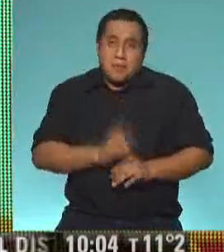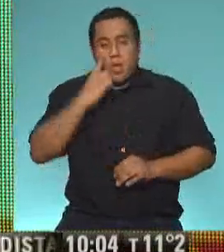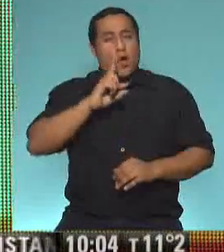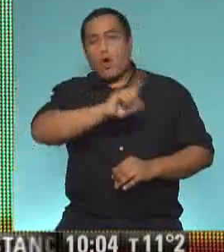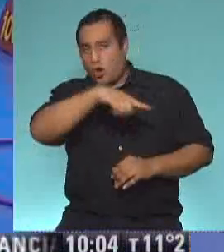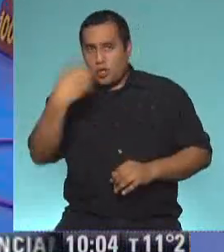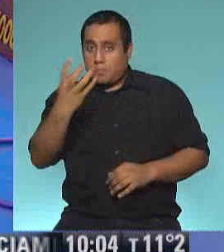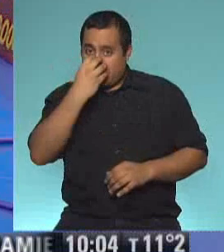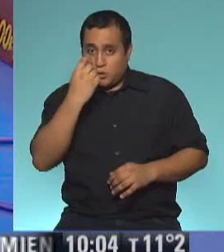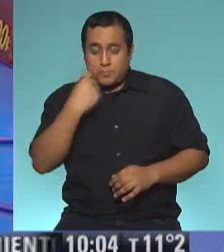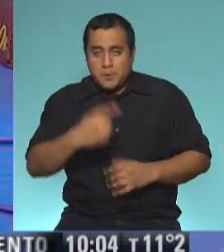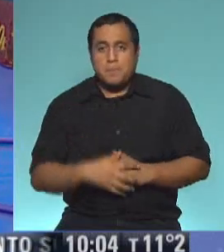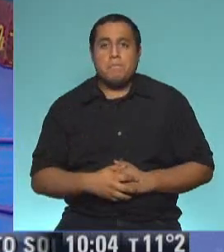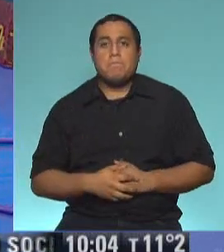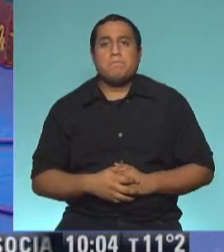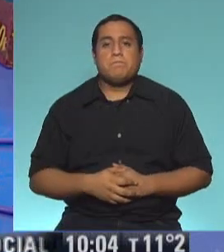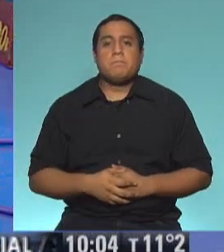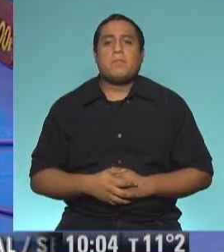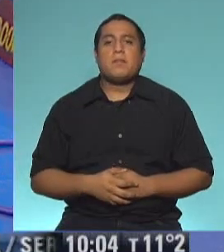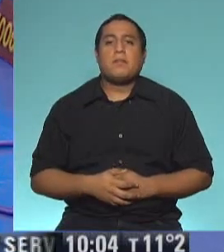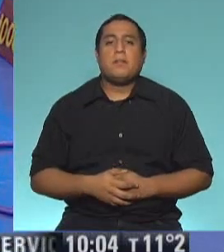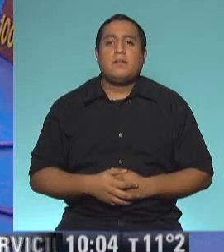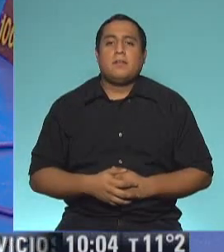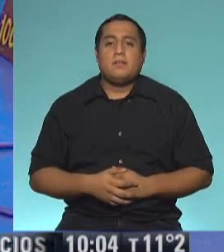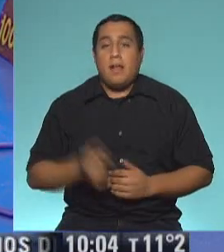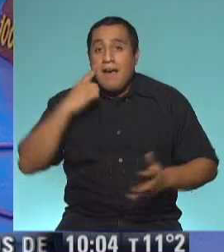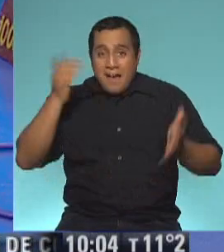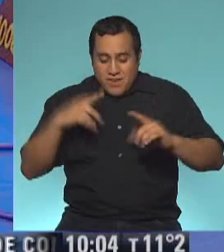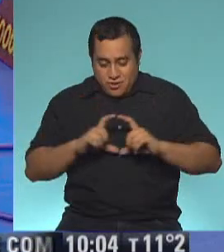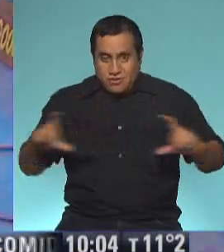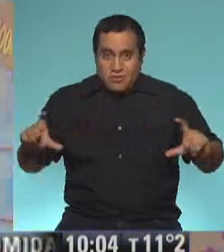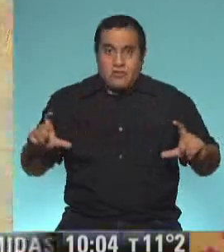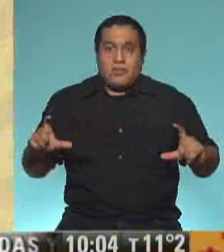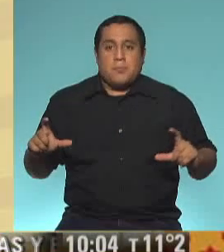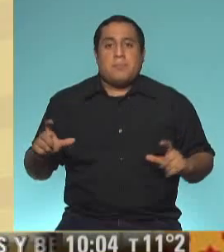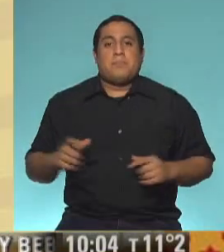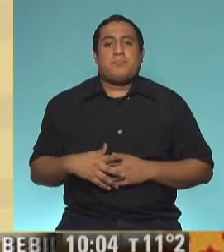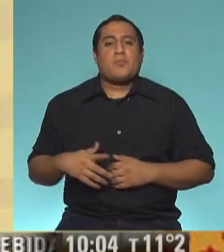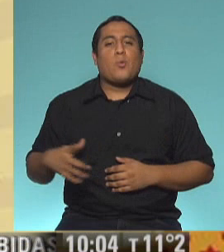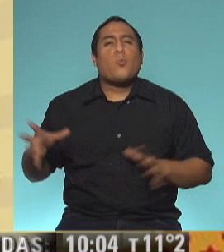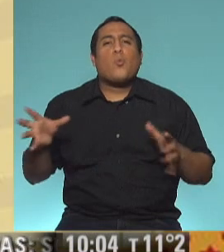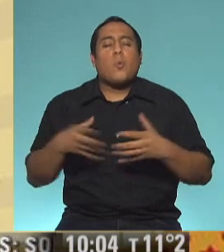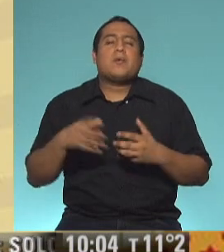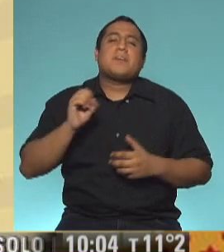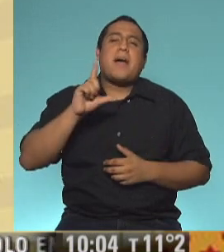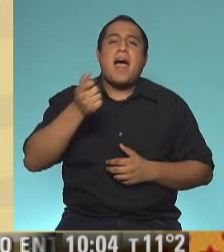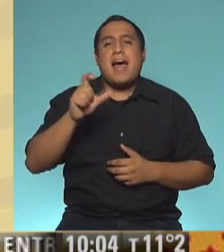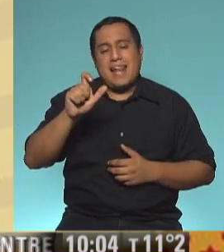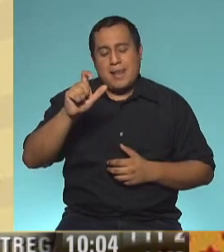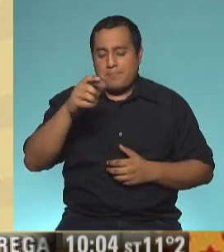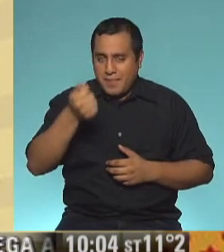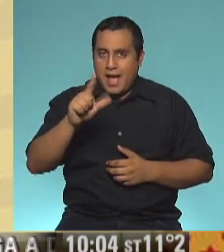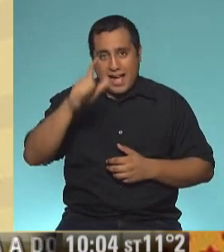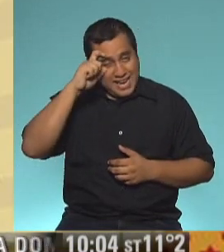Mirá. ¿Tienes? Ellos, mirá. Los que están abajo se llaman Alegría Intensiva. Sí, es una de las asociaciones que